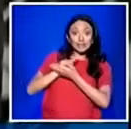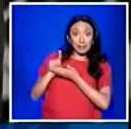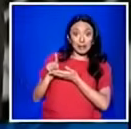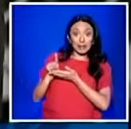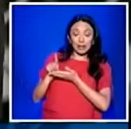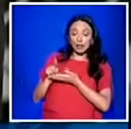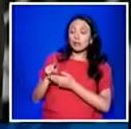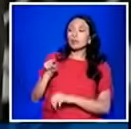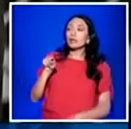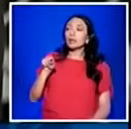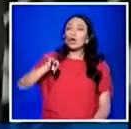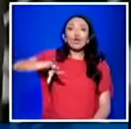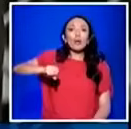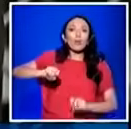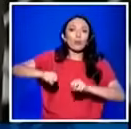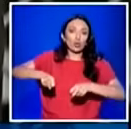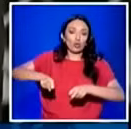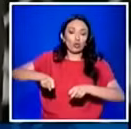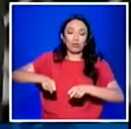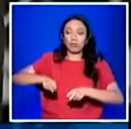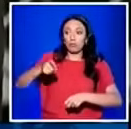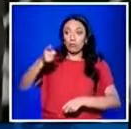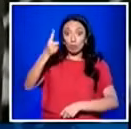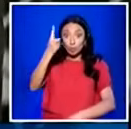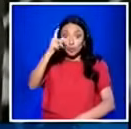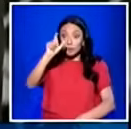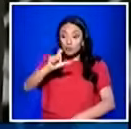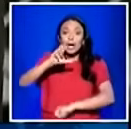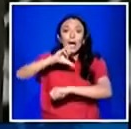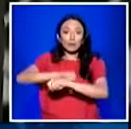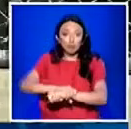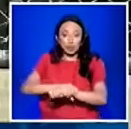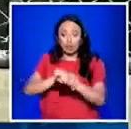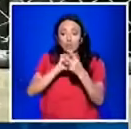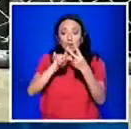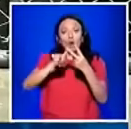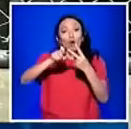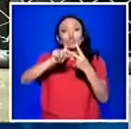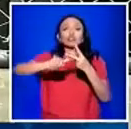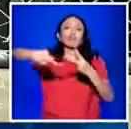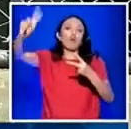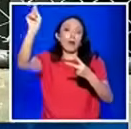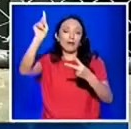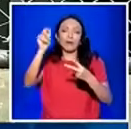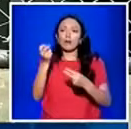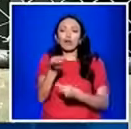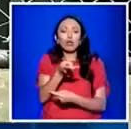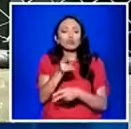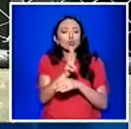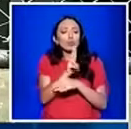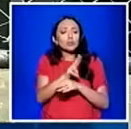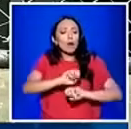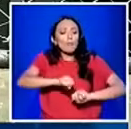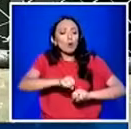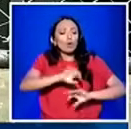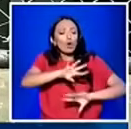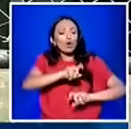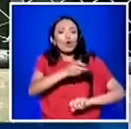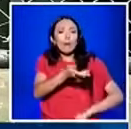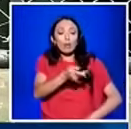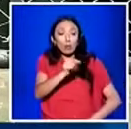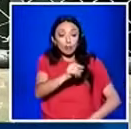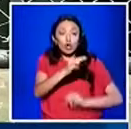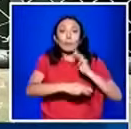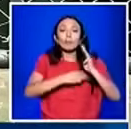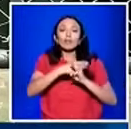dos personas. Uno de ellos fue detenido por los agentes y otro logró escapar. La moto recuperada fue robada en el sector